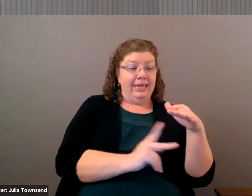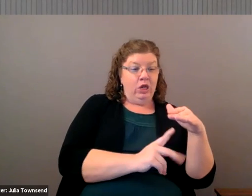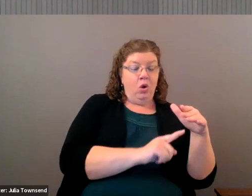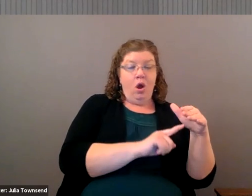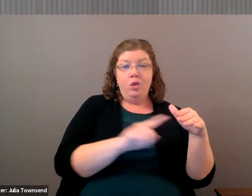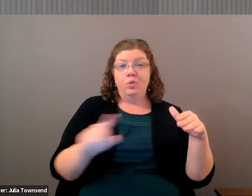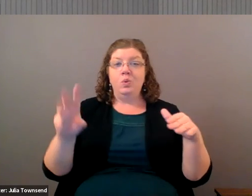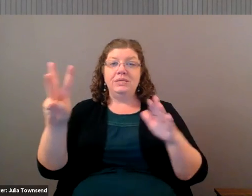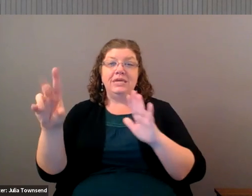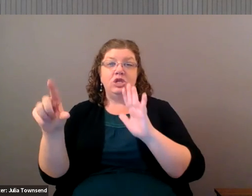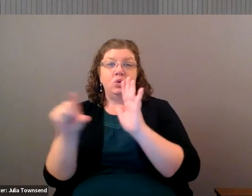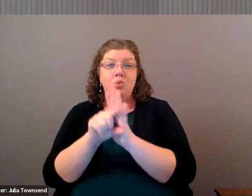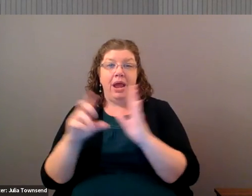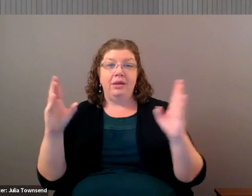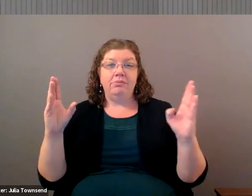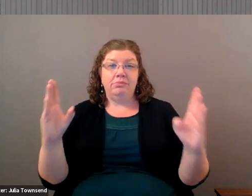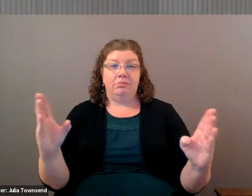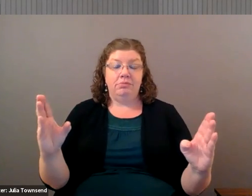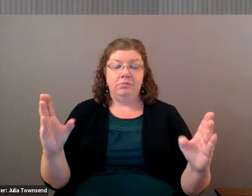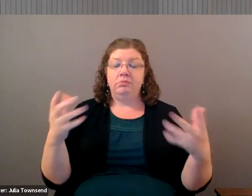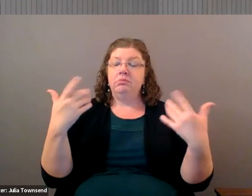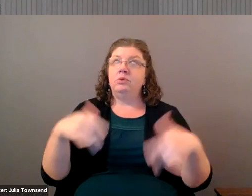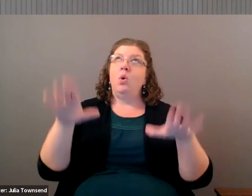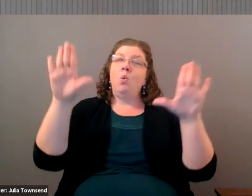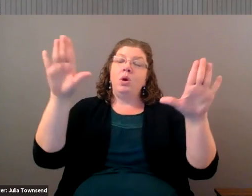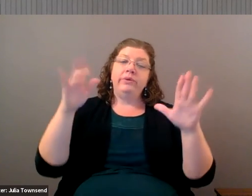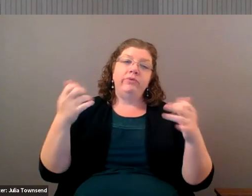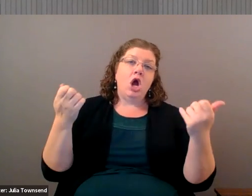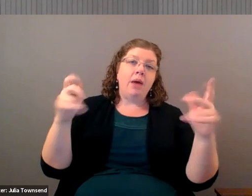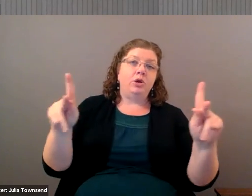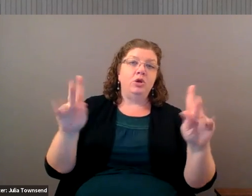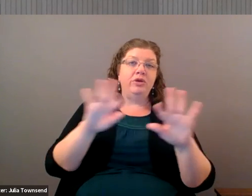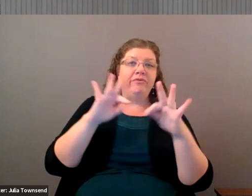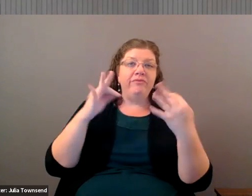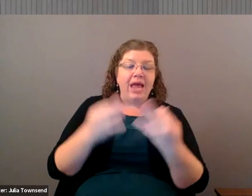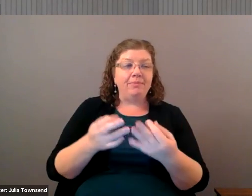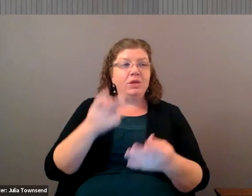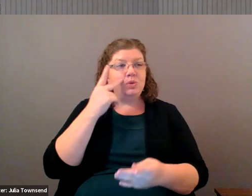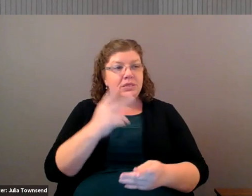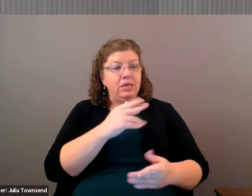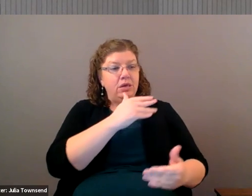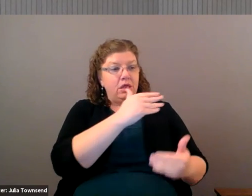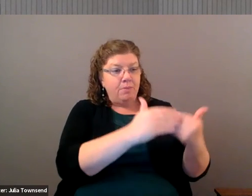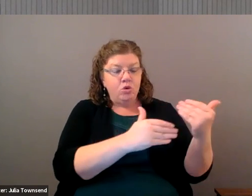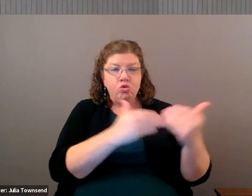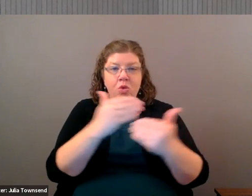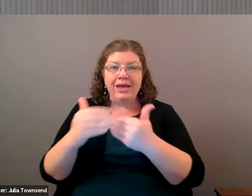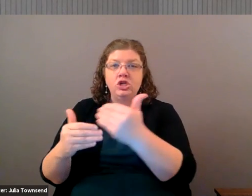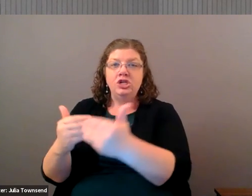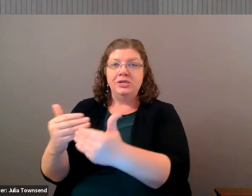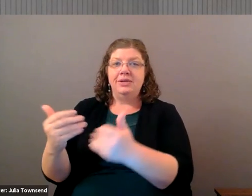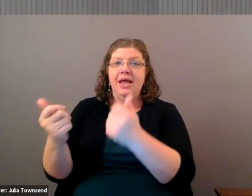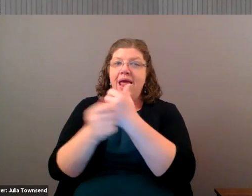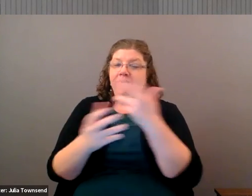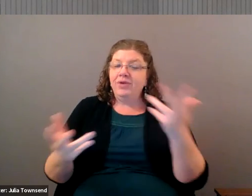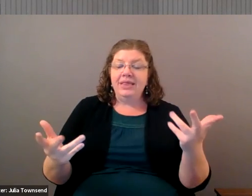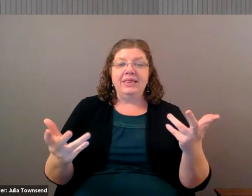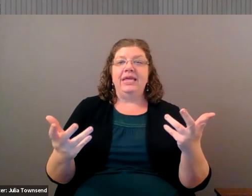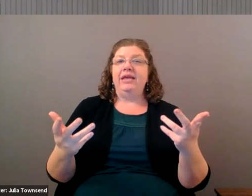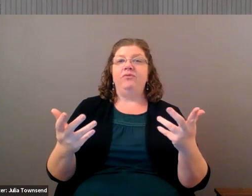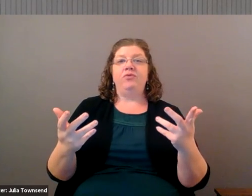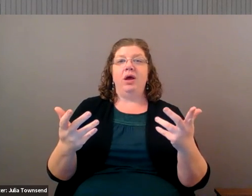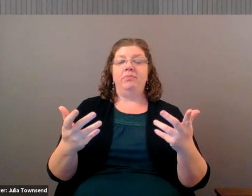completa de kinder a sexto grado, pues sería muy bonito que las familias puedan ver una progresión desde